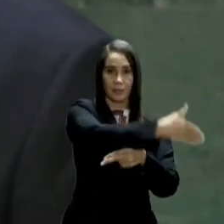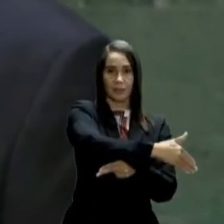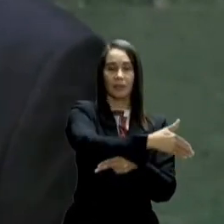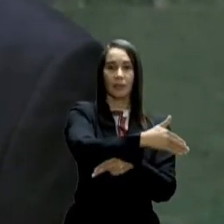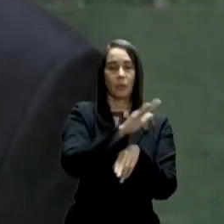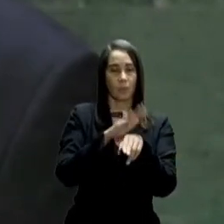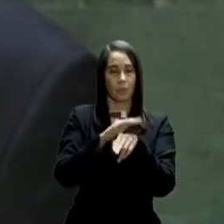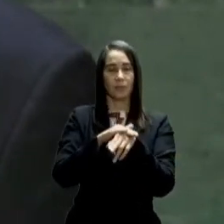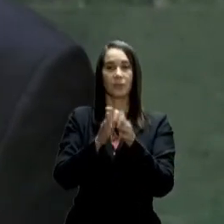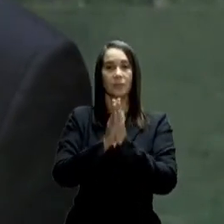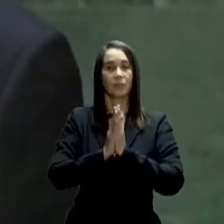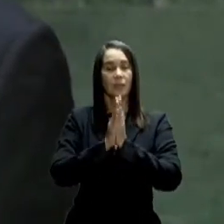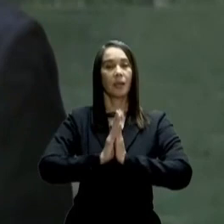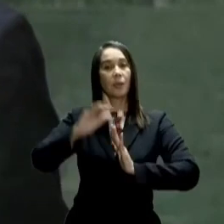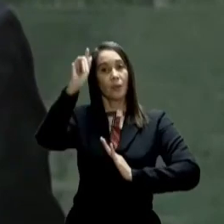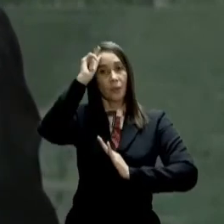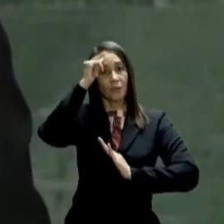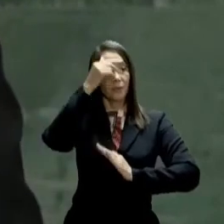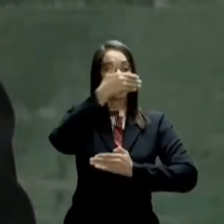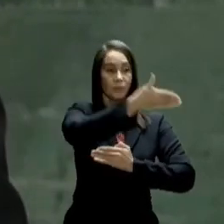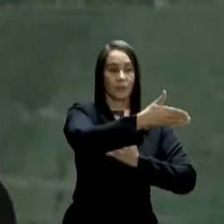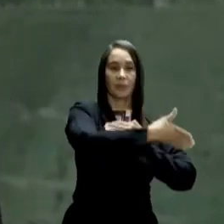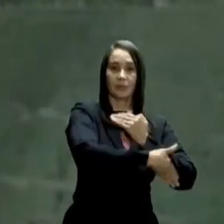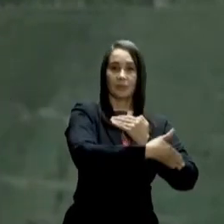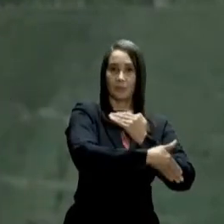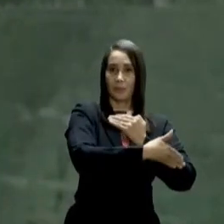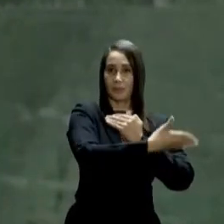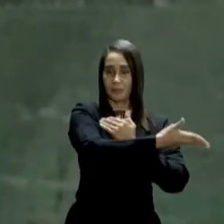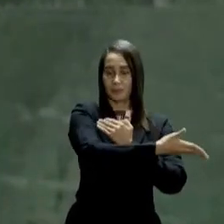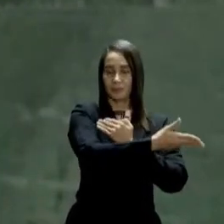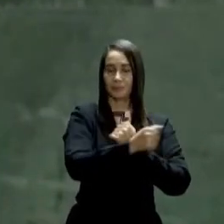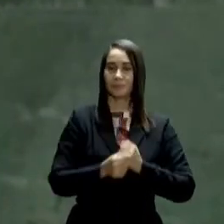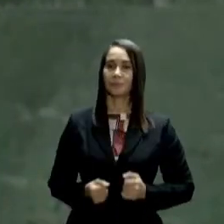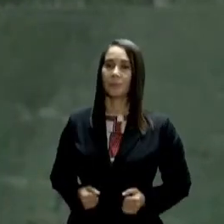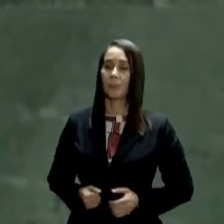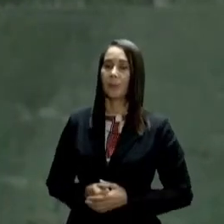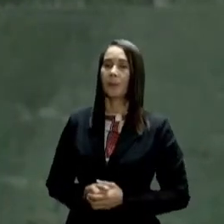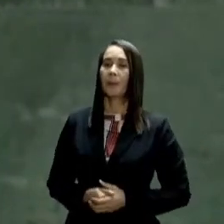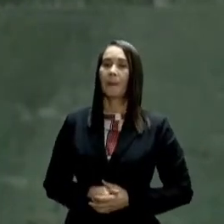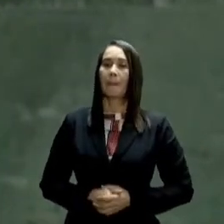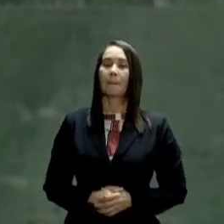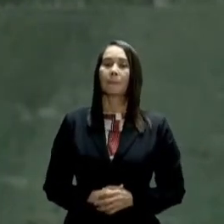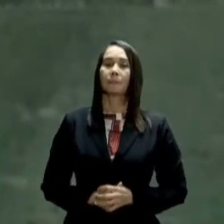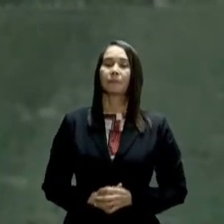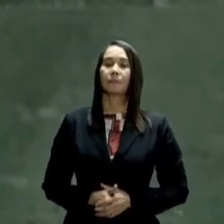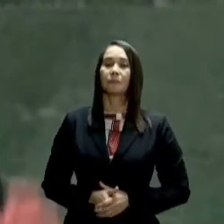han solicitado el gobierno de ese país y el secretario general de esta organización.